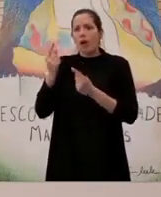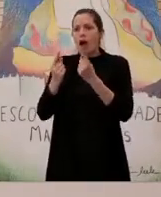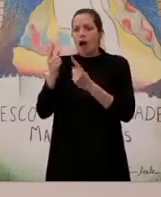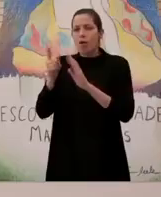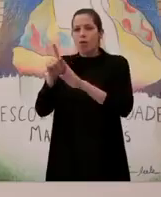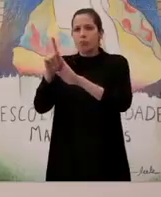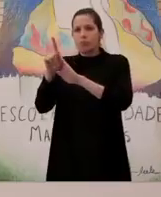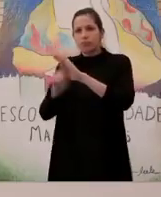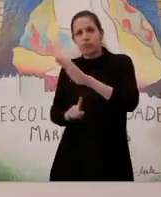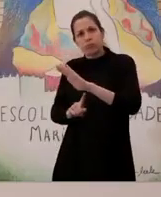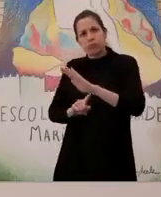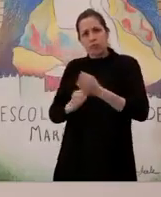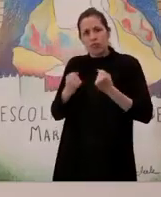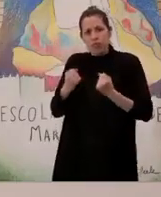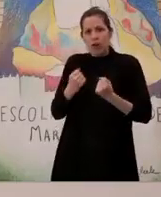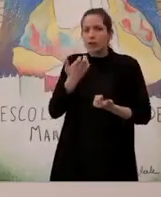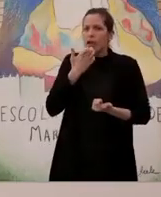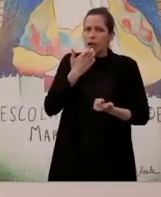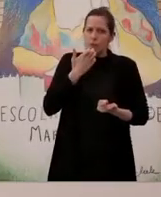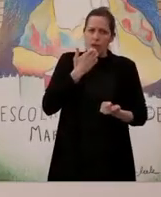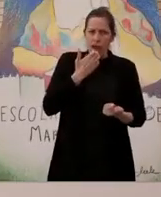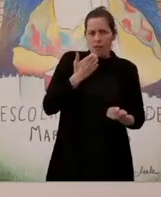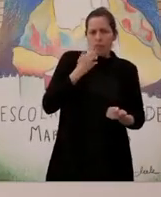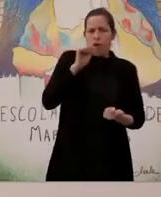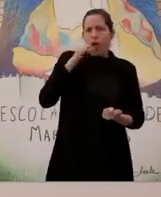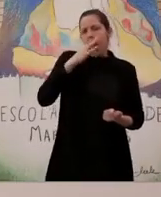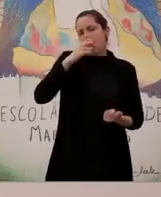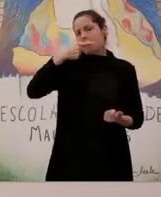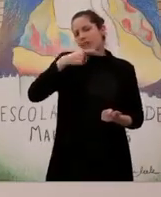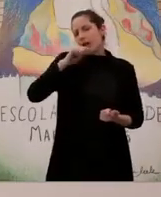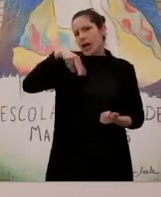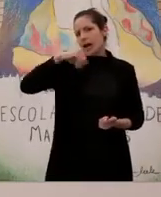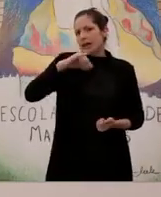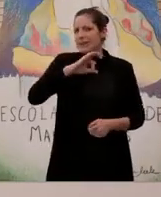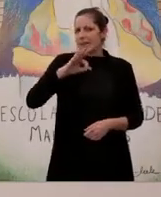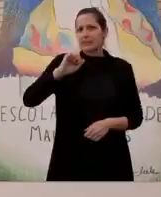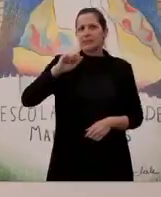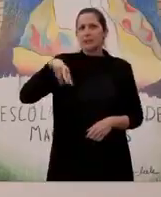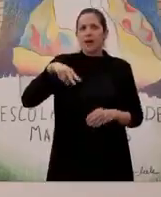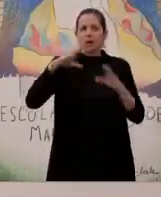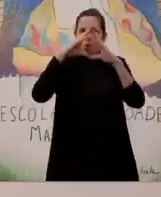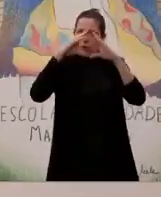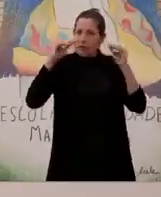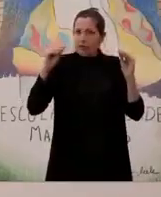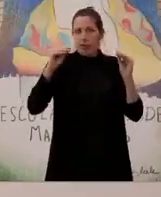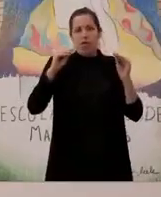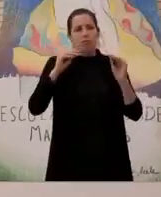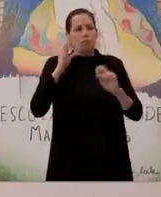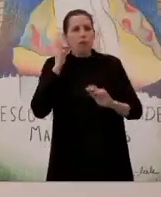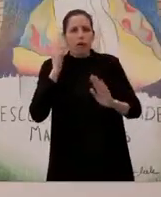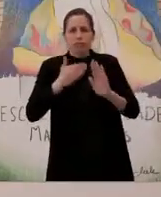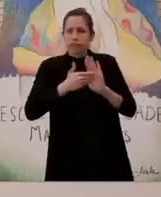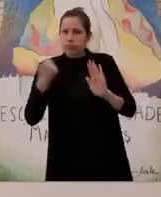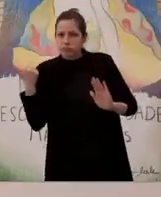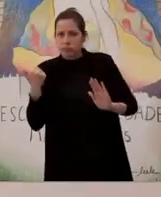Afganistán los años 70 mujeres iban a universidades y ahora están intentando volver a ir y salen a rúa y se toparon con que hay